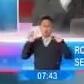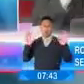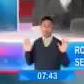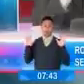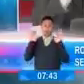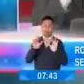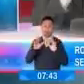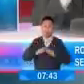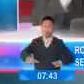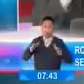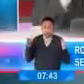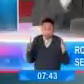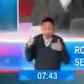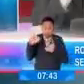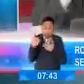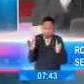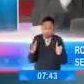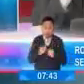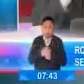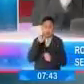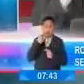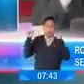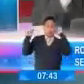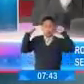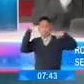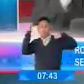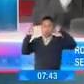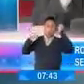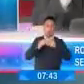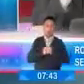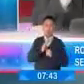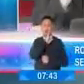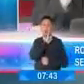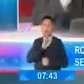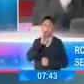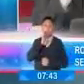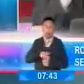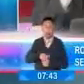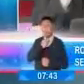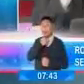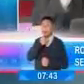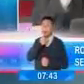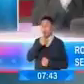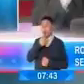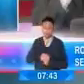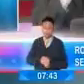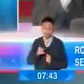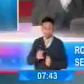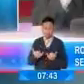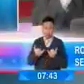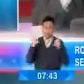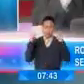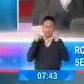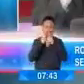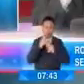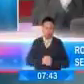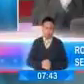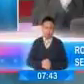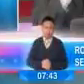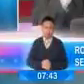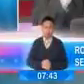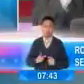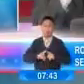Lugares cerrados, lugares pequeños, como una discoteca, un bar, un karaoke, son los que mayores dificultades están teniendo en este momento. Pero